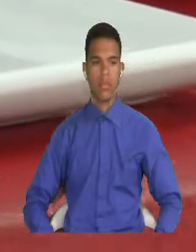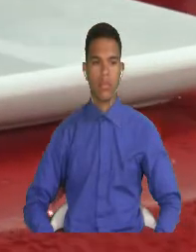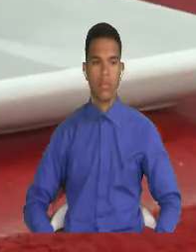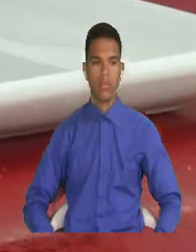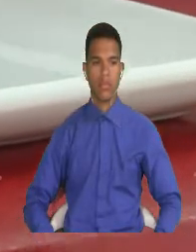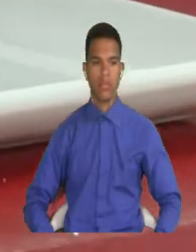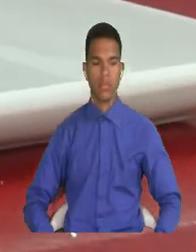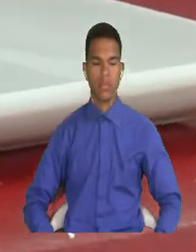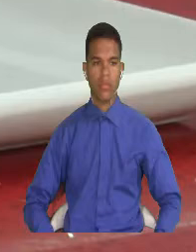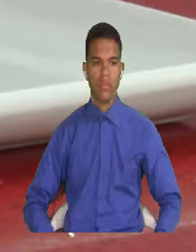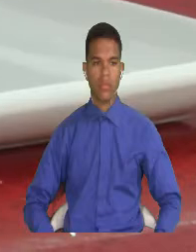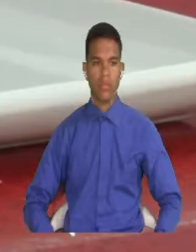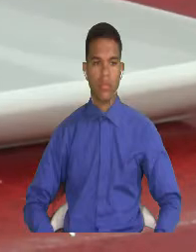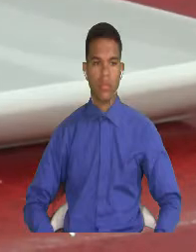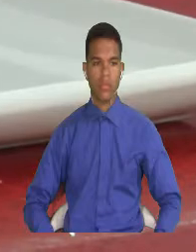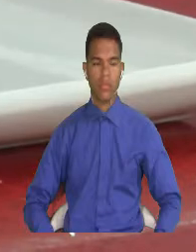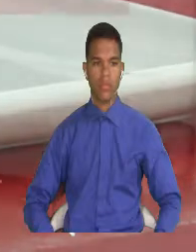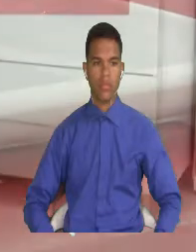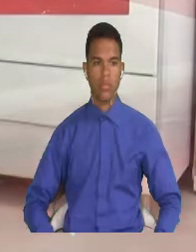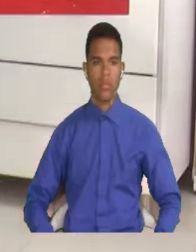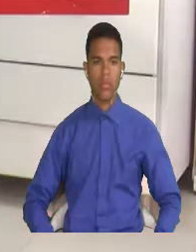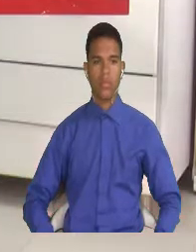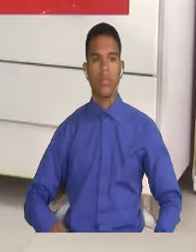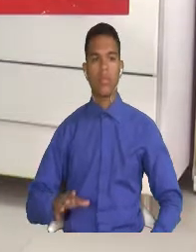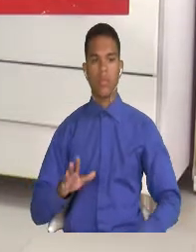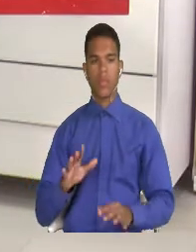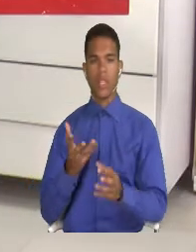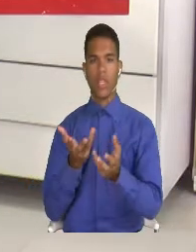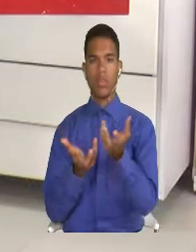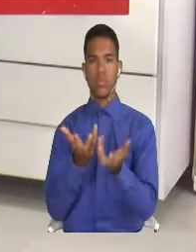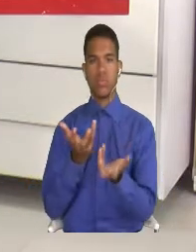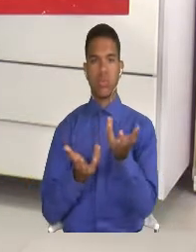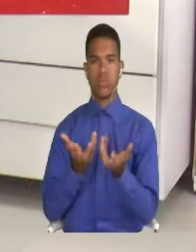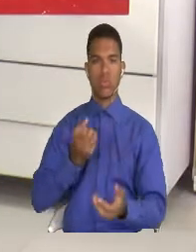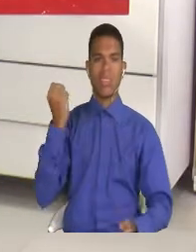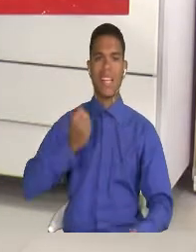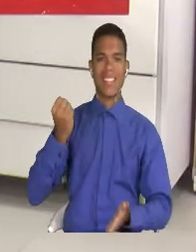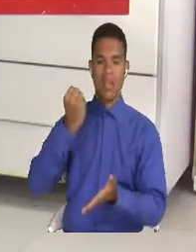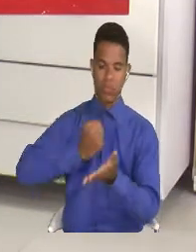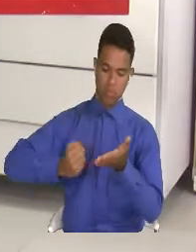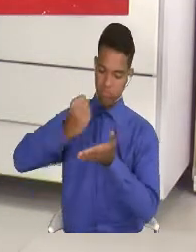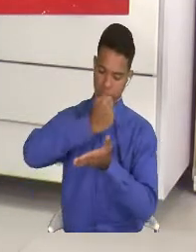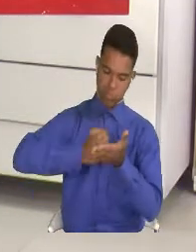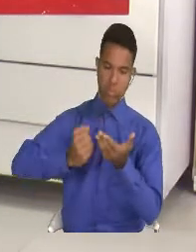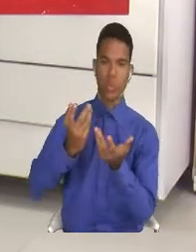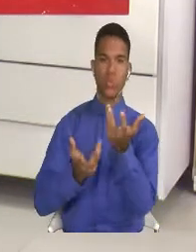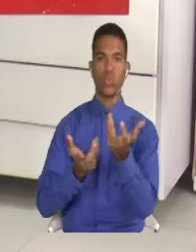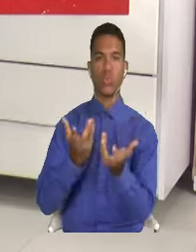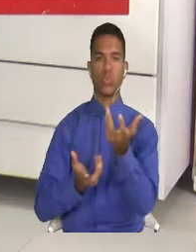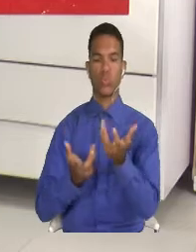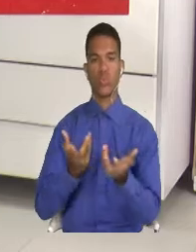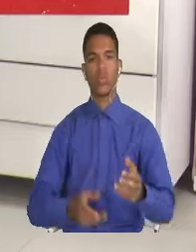Tranquila. Y voy a precalentar nuestra salsa acá mismo, ¿sí? Okay. Con nuestra